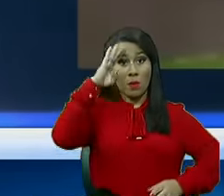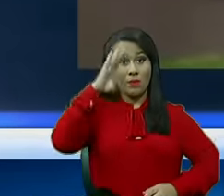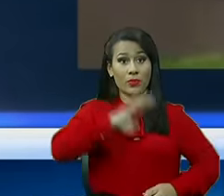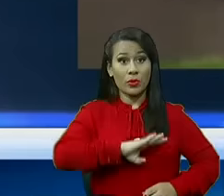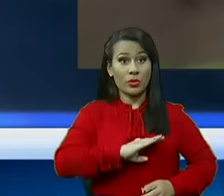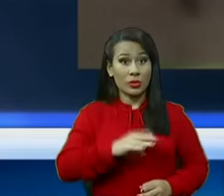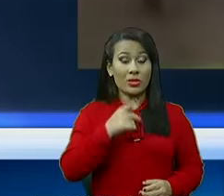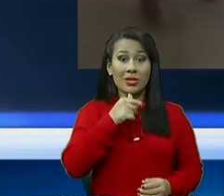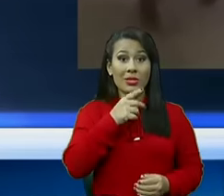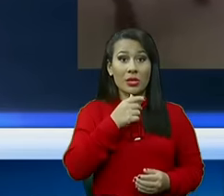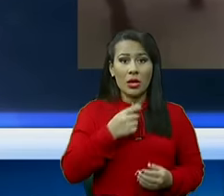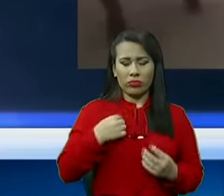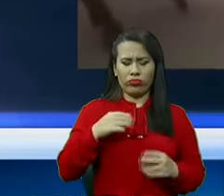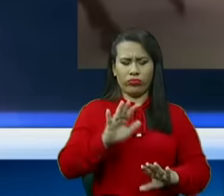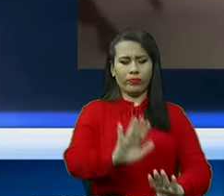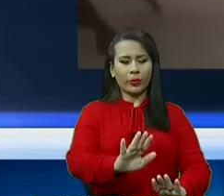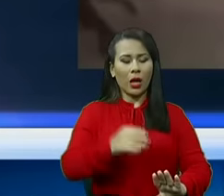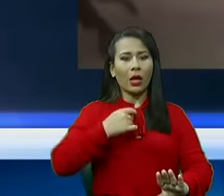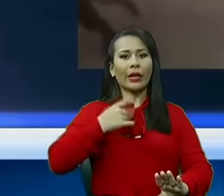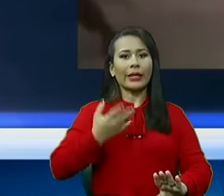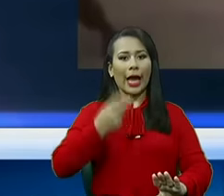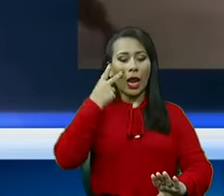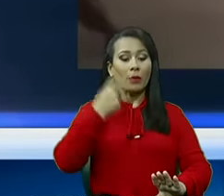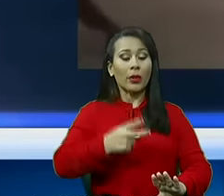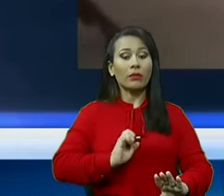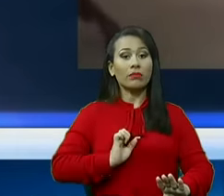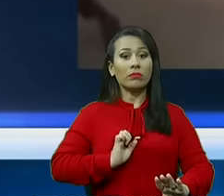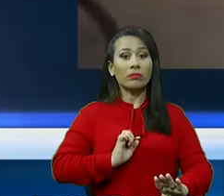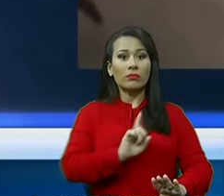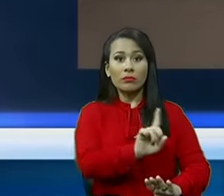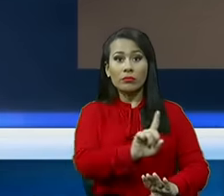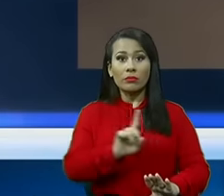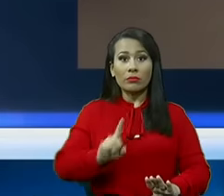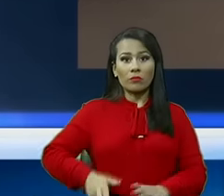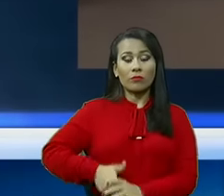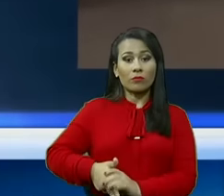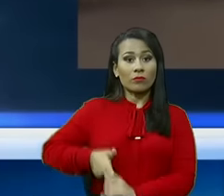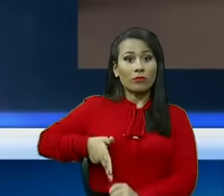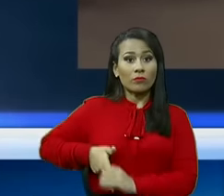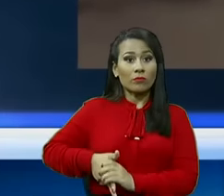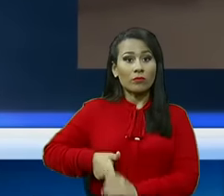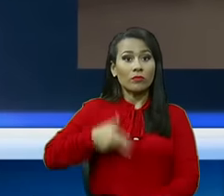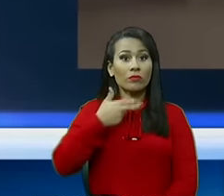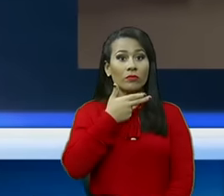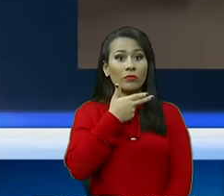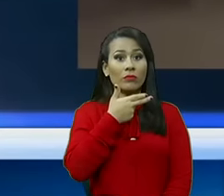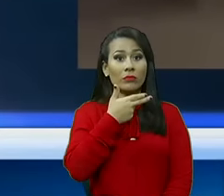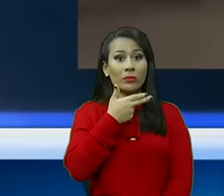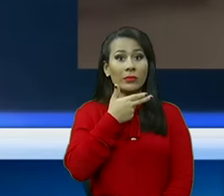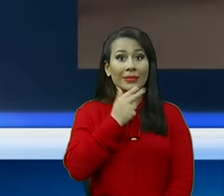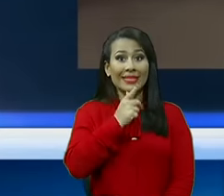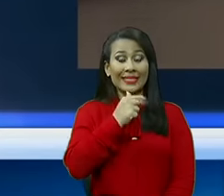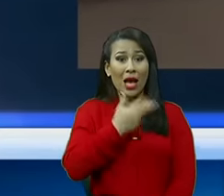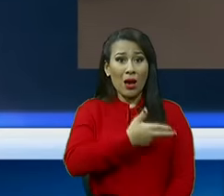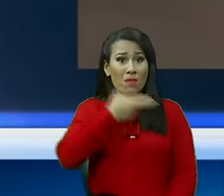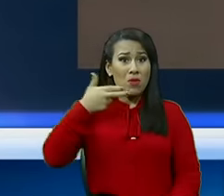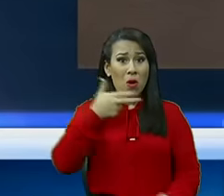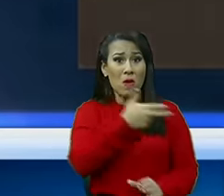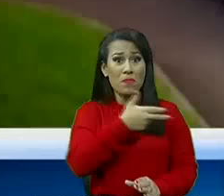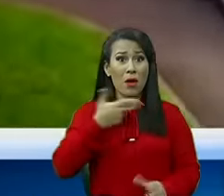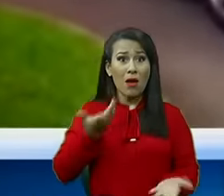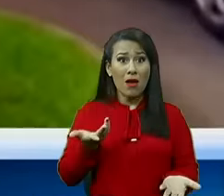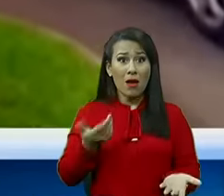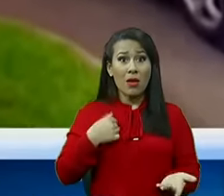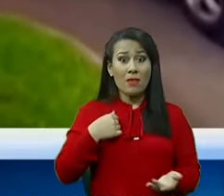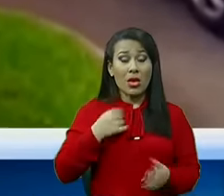en en en este operativo pues prácticamente el delincuente saca su arma relucir y es atacado primero por